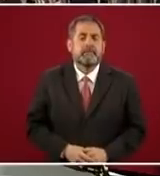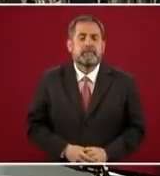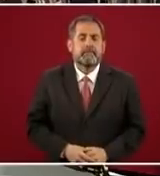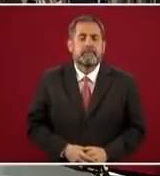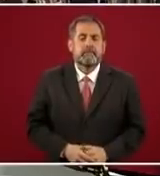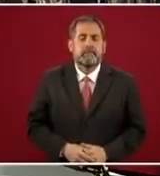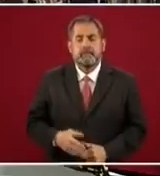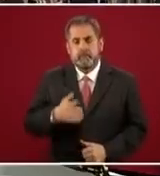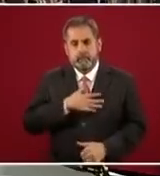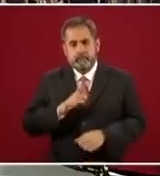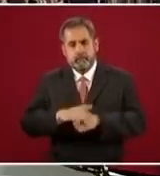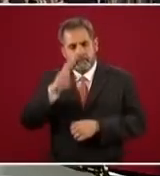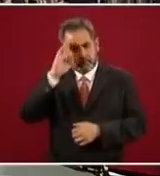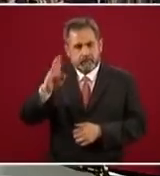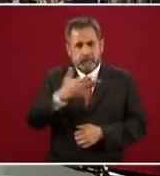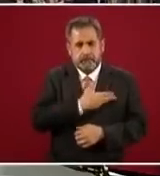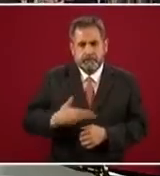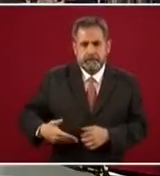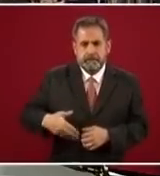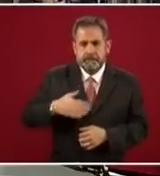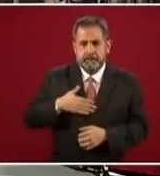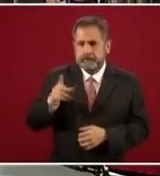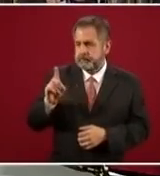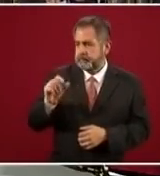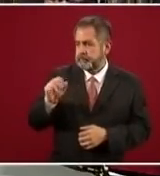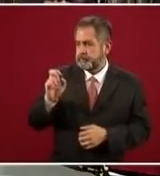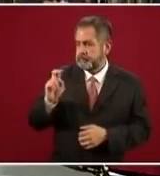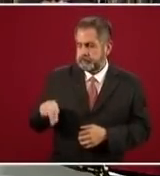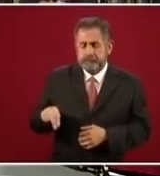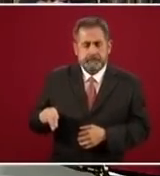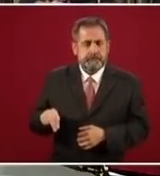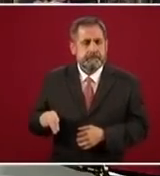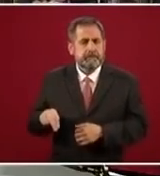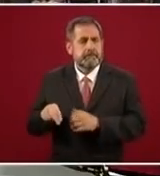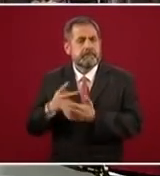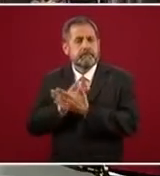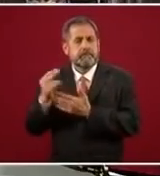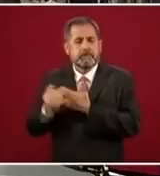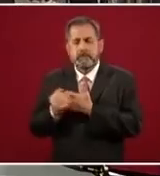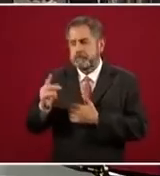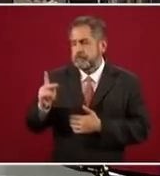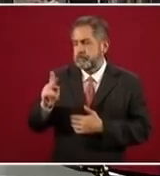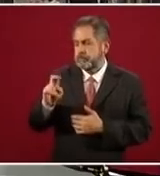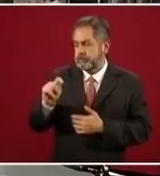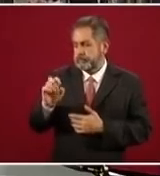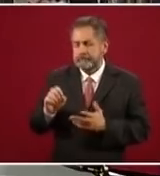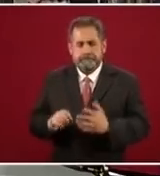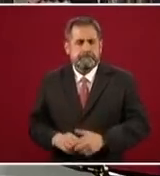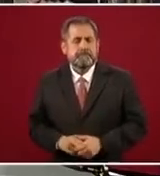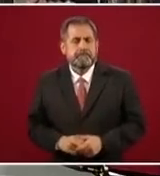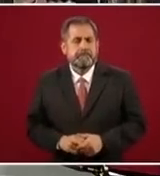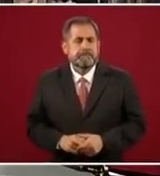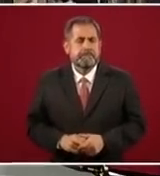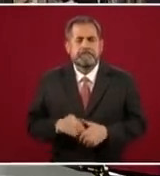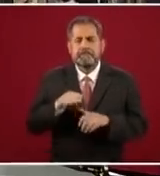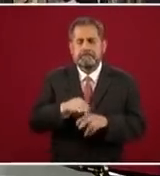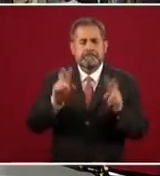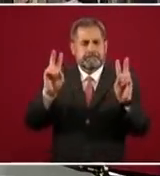Buenos días, señor presidente. Demián Duarte, de Proyecto Puente, Pasión por los Negocios y Política, Rock and Roll Radio. Señor presidente, sobre el tema de